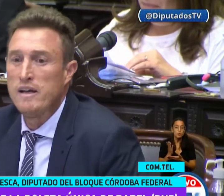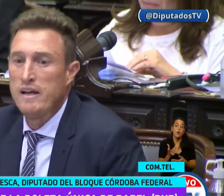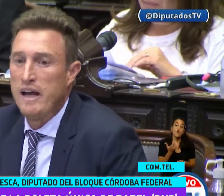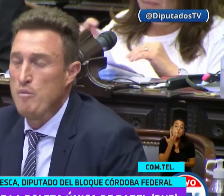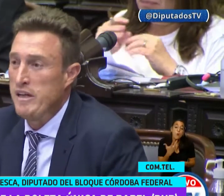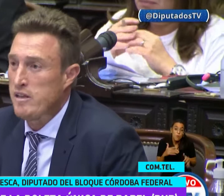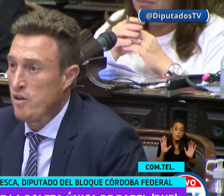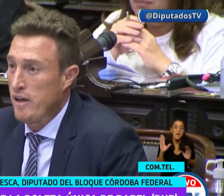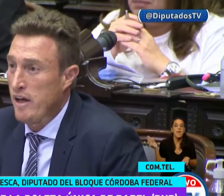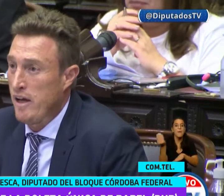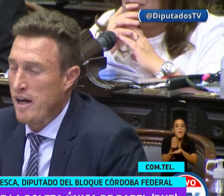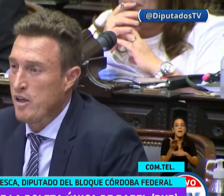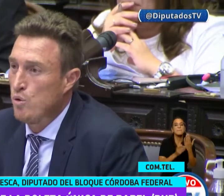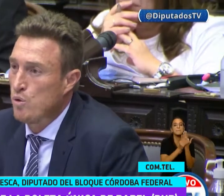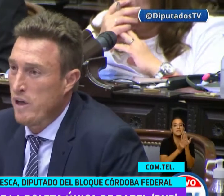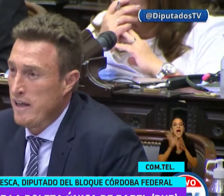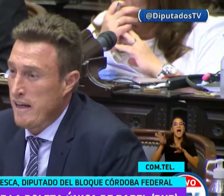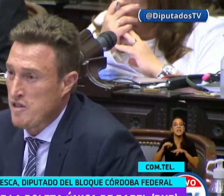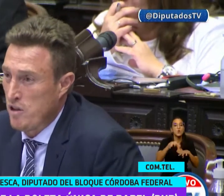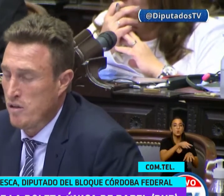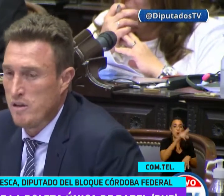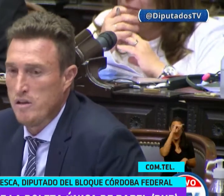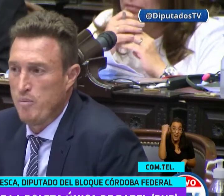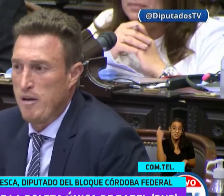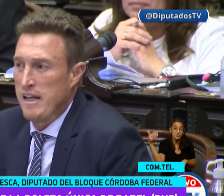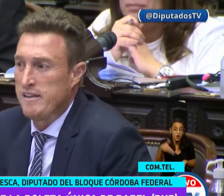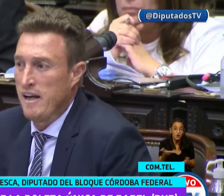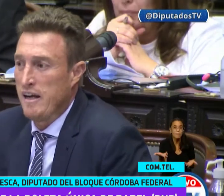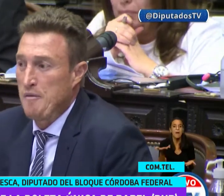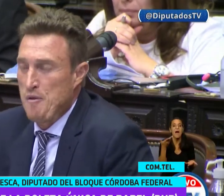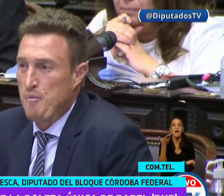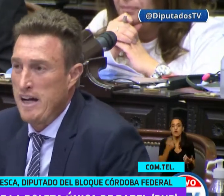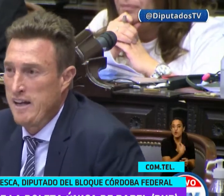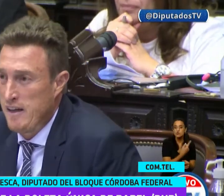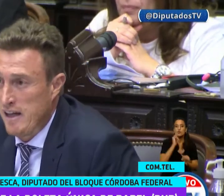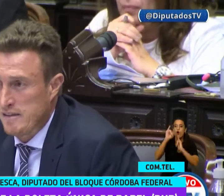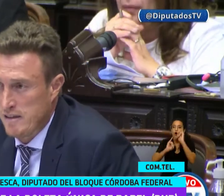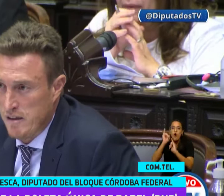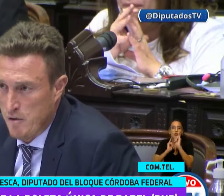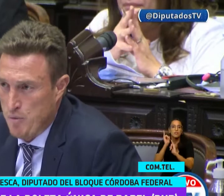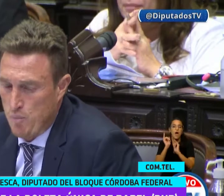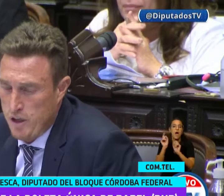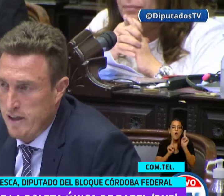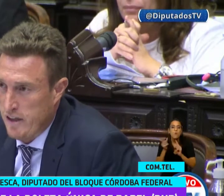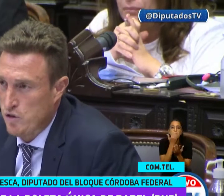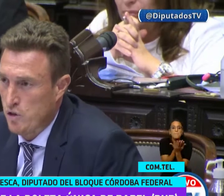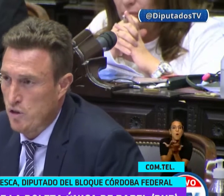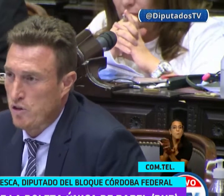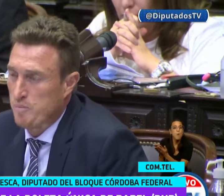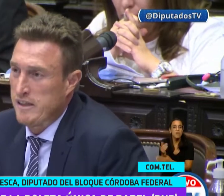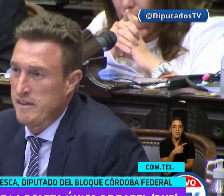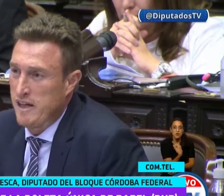una sesión, la semana que viene tendremos la sesión y ahí tendríamos que tener la mayoría para que pase a la Cámara